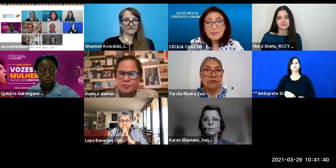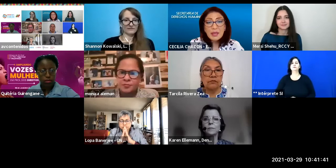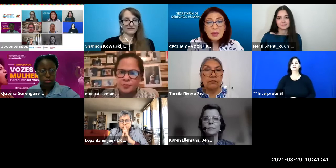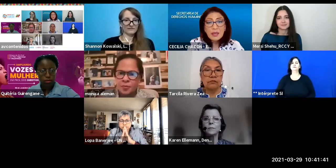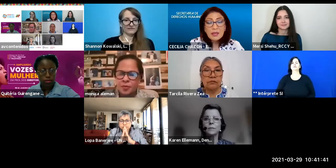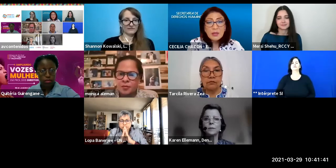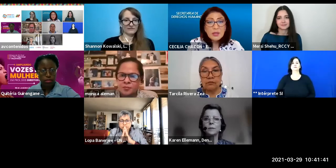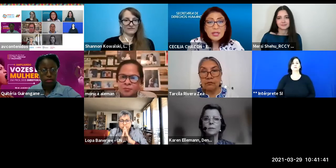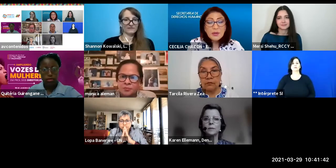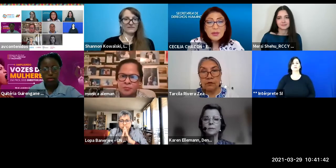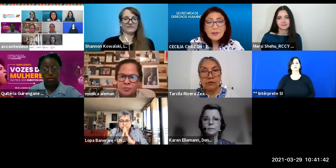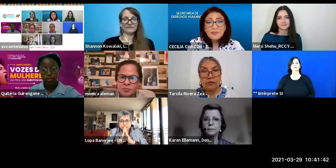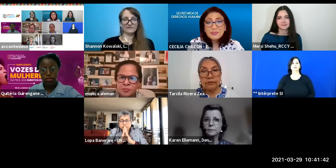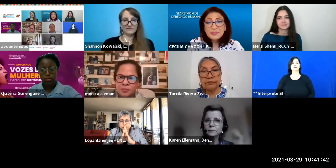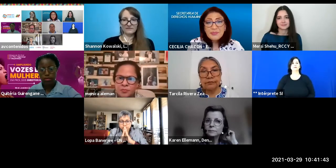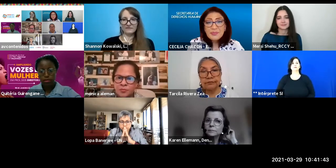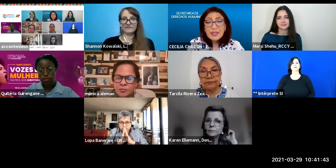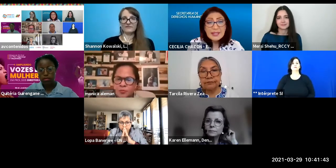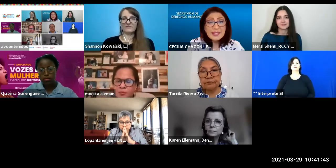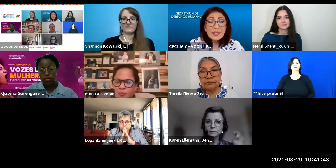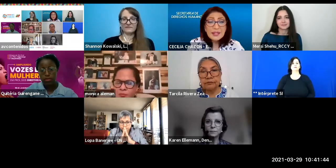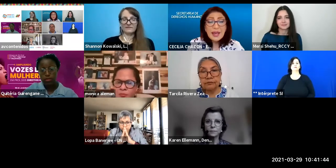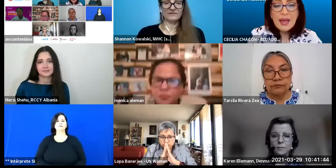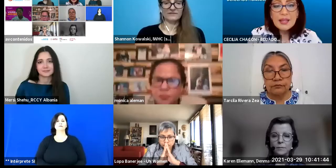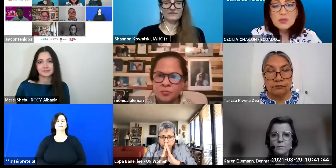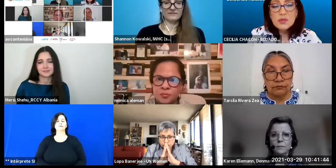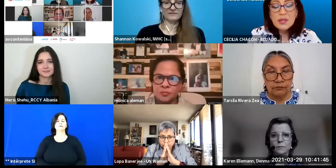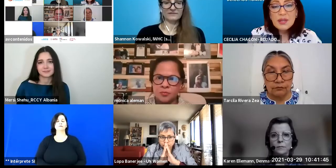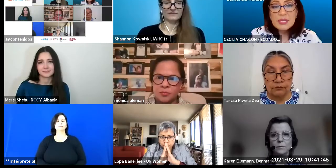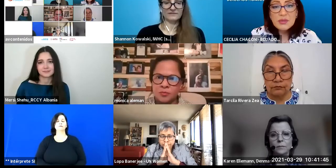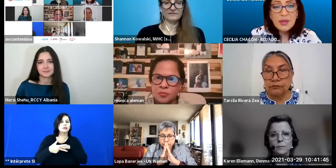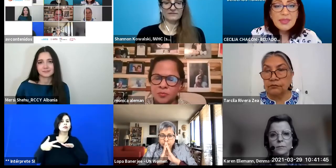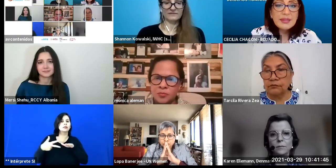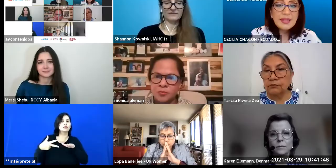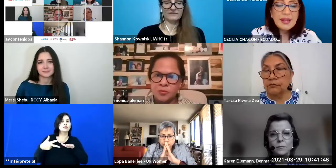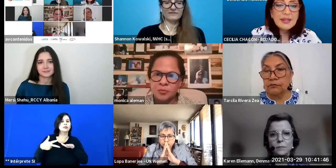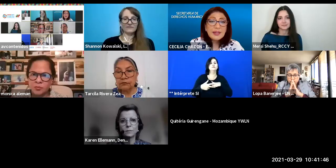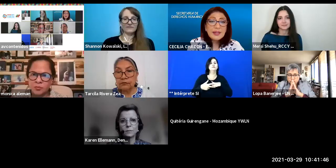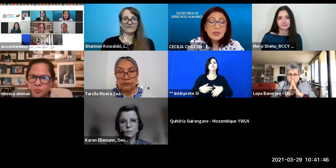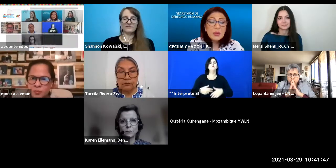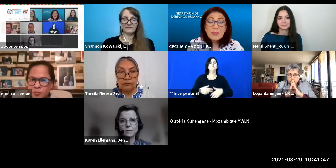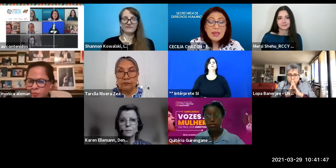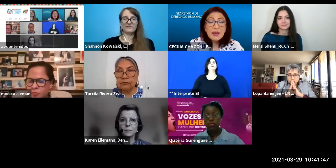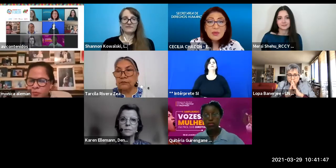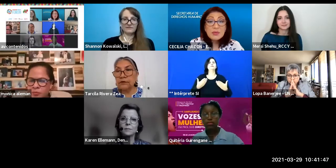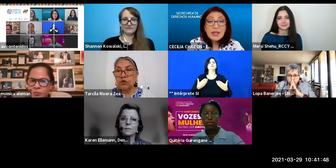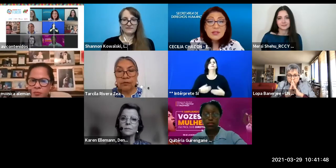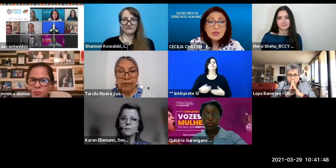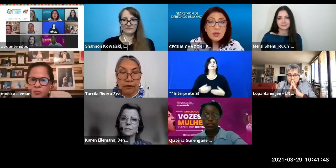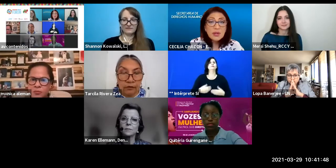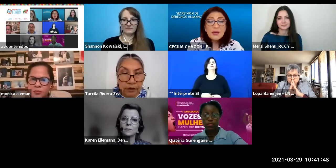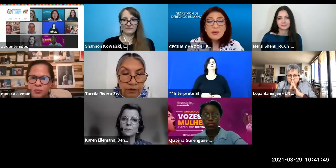Latina. Yo quiero recordar que hace 30 años en mi ciudad natal no había